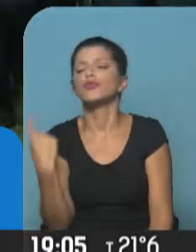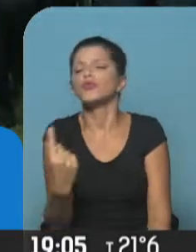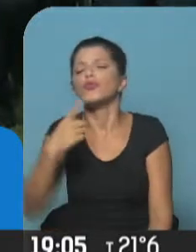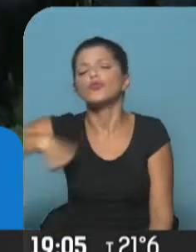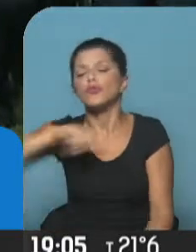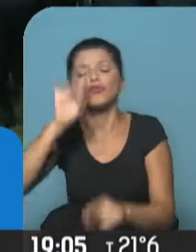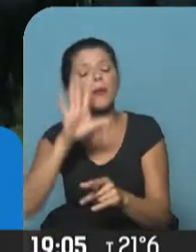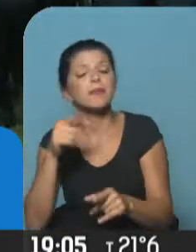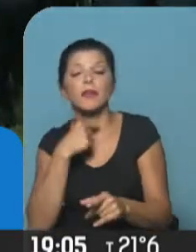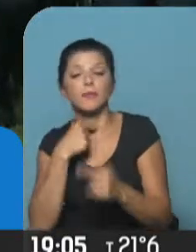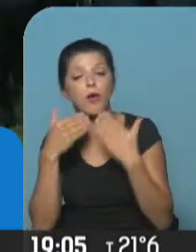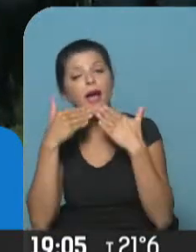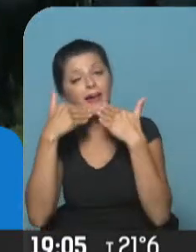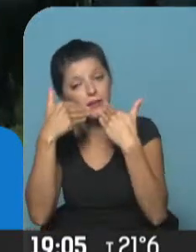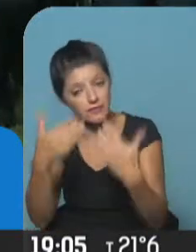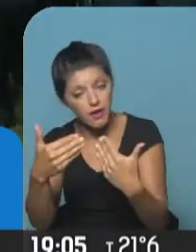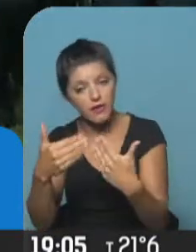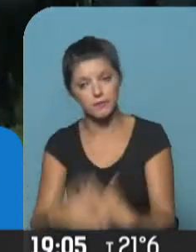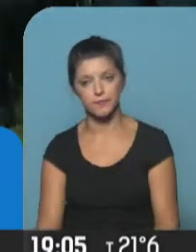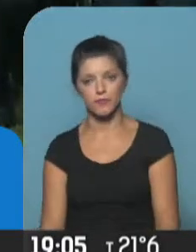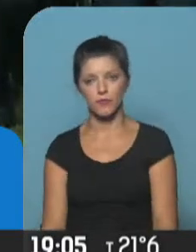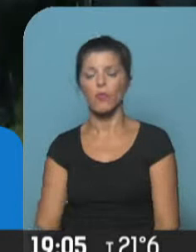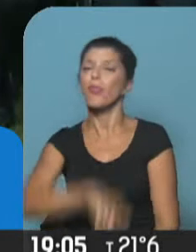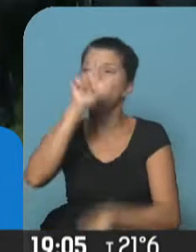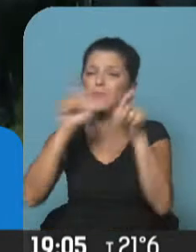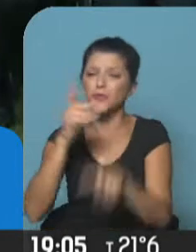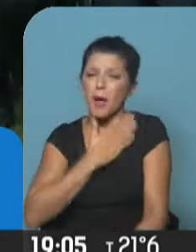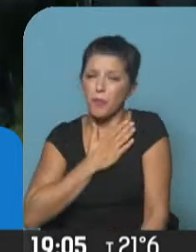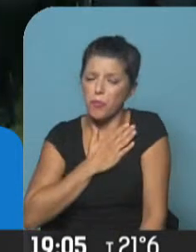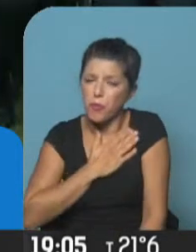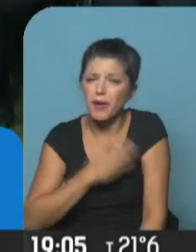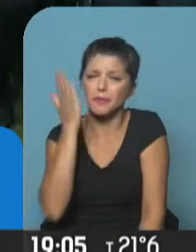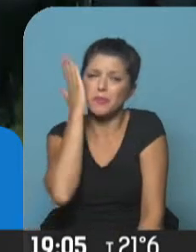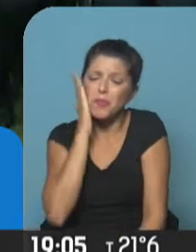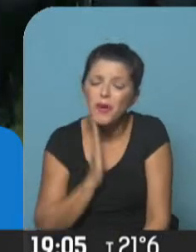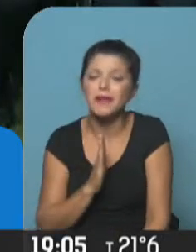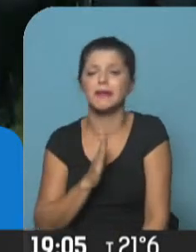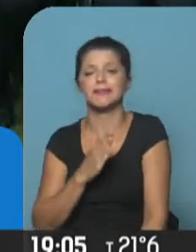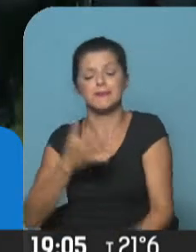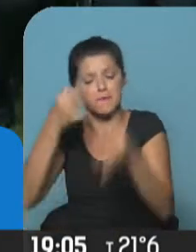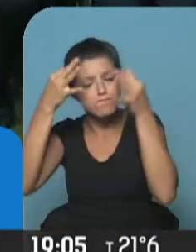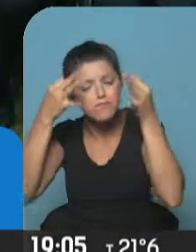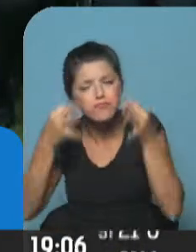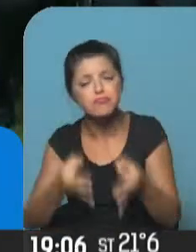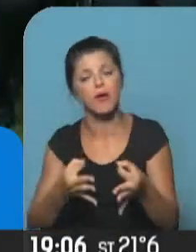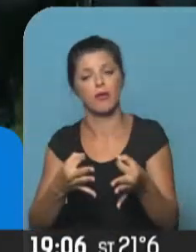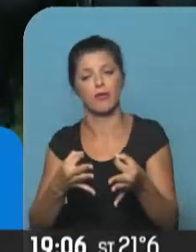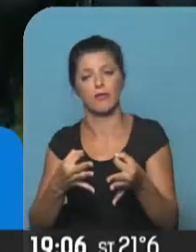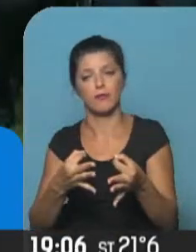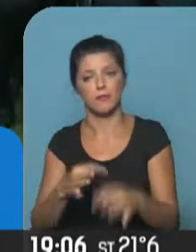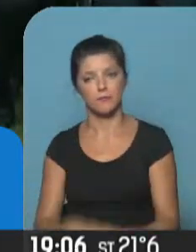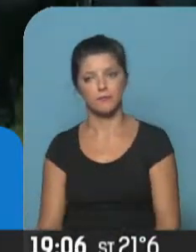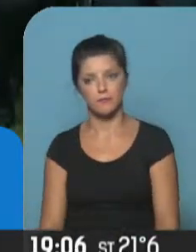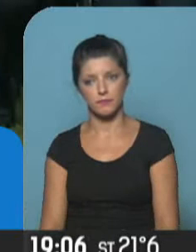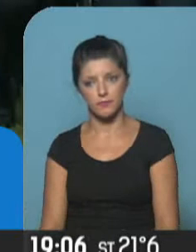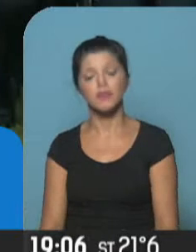es agradecer. Cuando hay personas de buen corazón y con causas justas y nobles que no por haber muerto